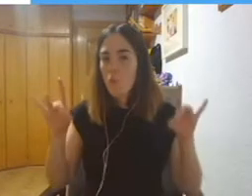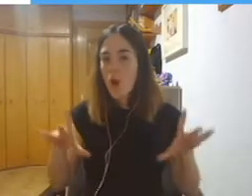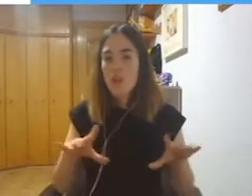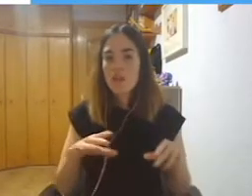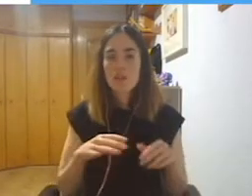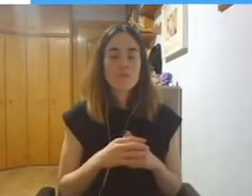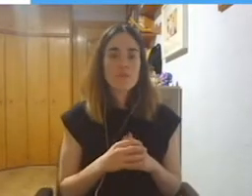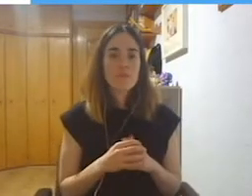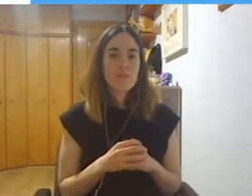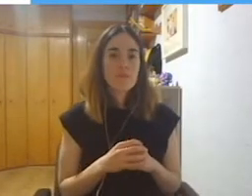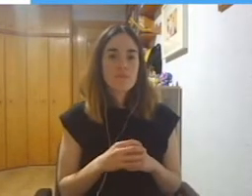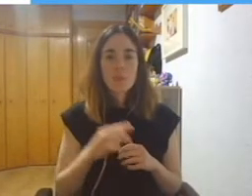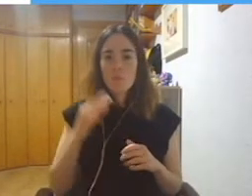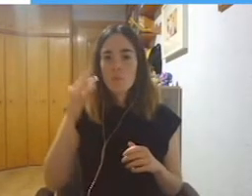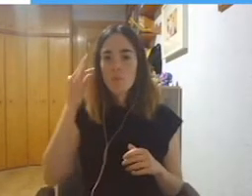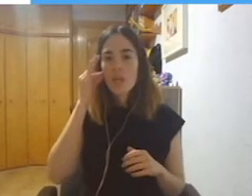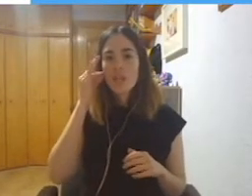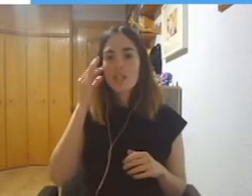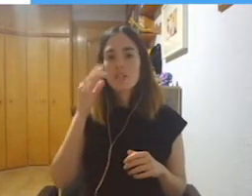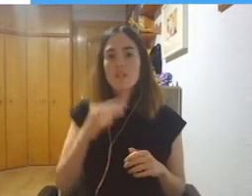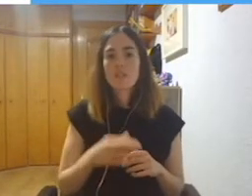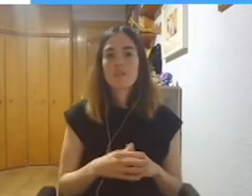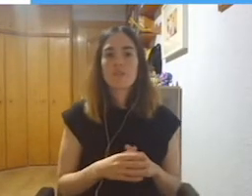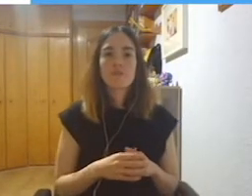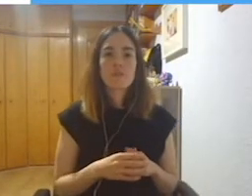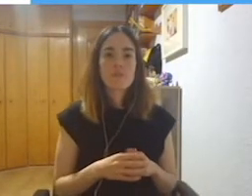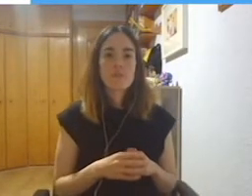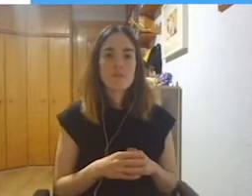Igual, mujeres,